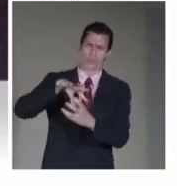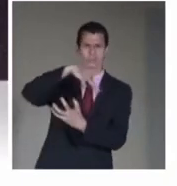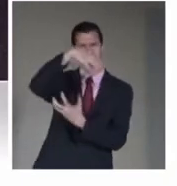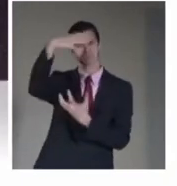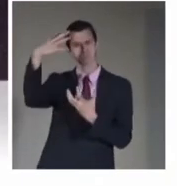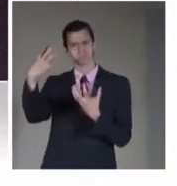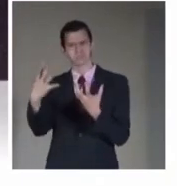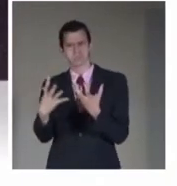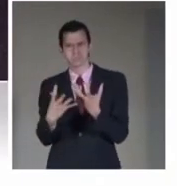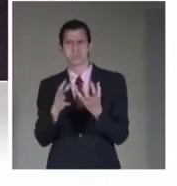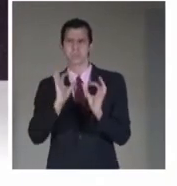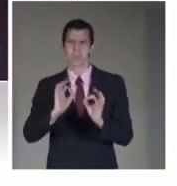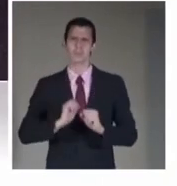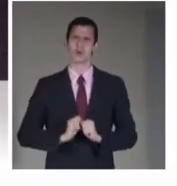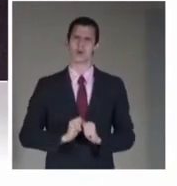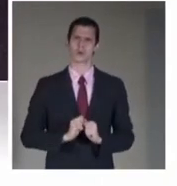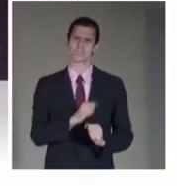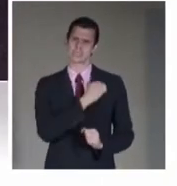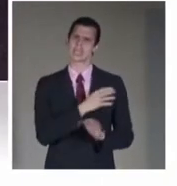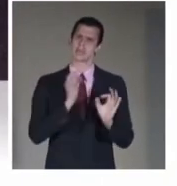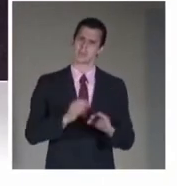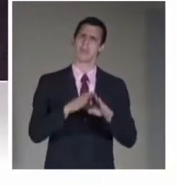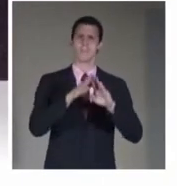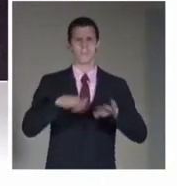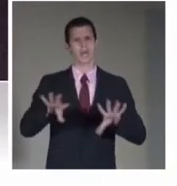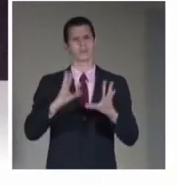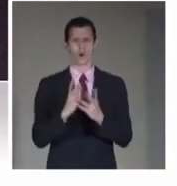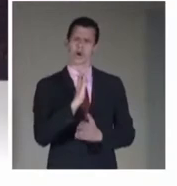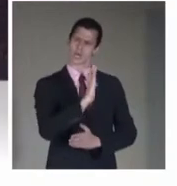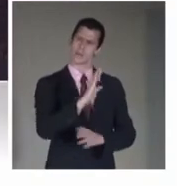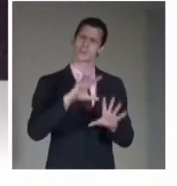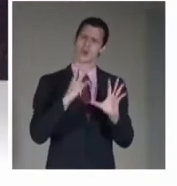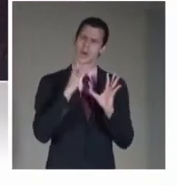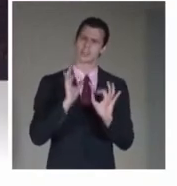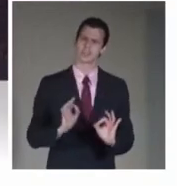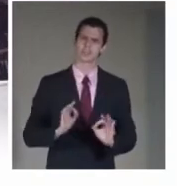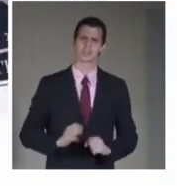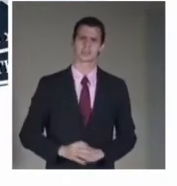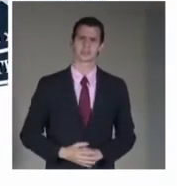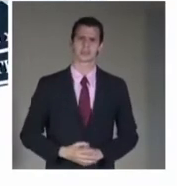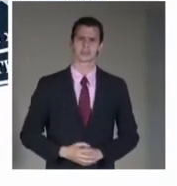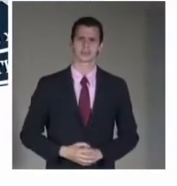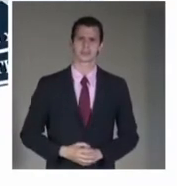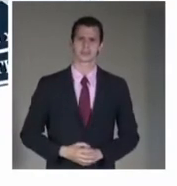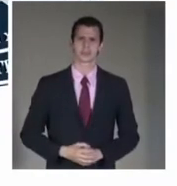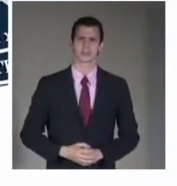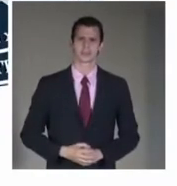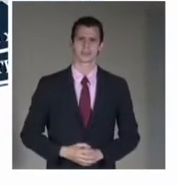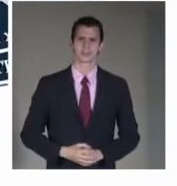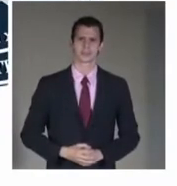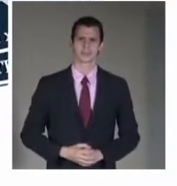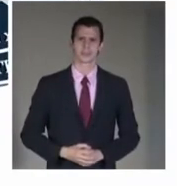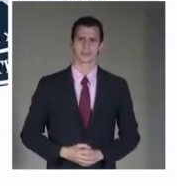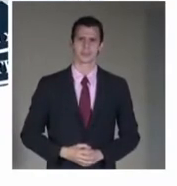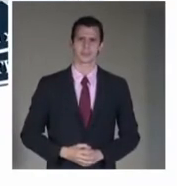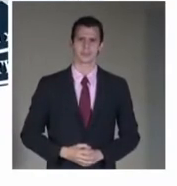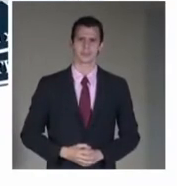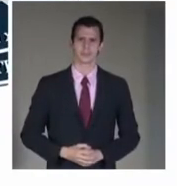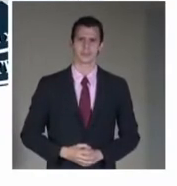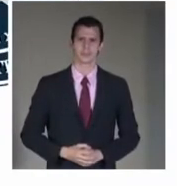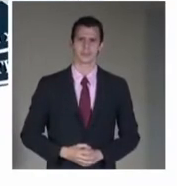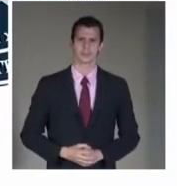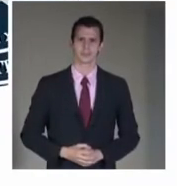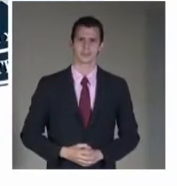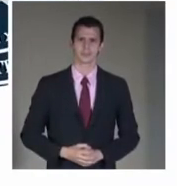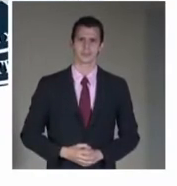estabilidad y sostenibilidad en el espacio exterior pide wilmers continua sin